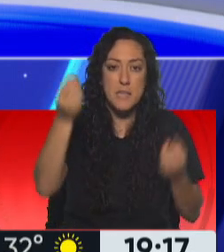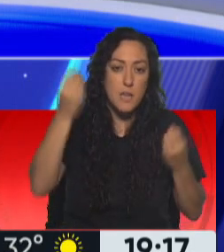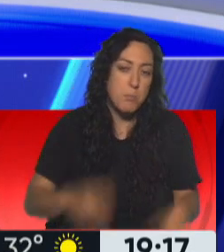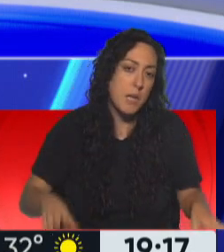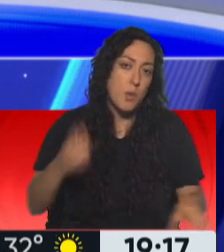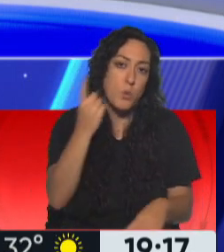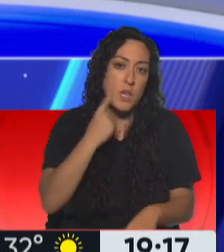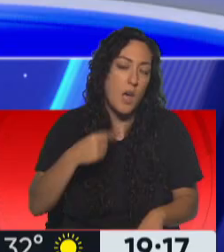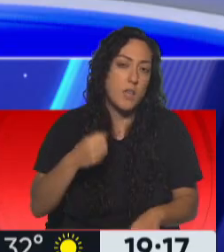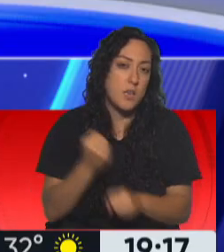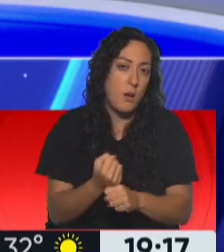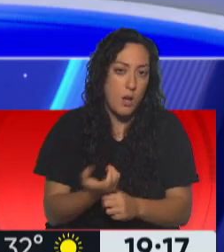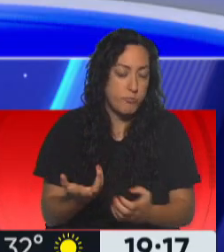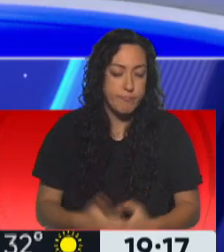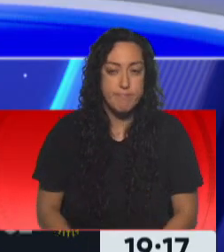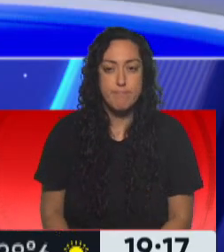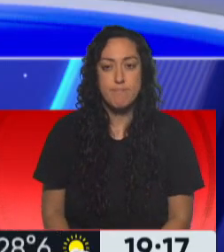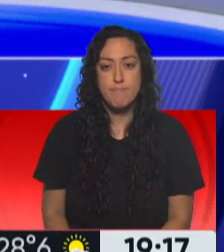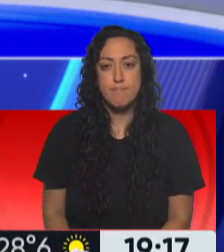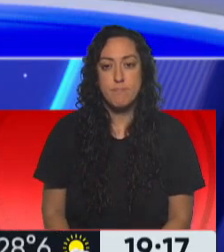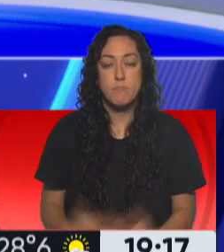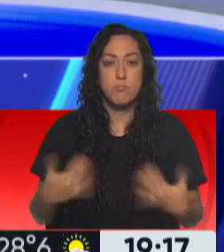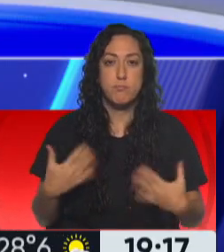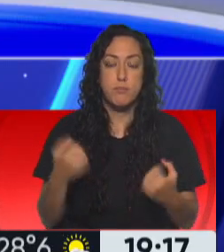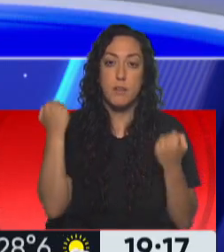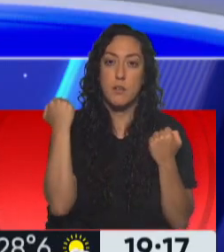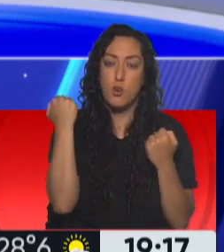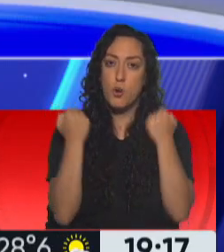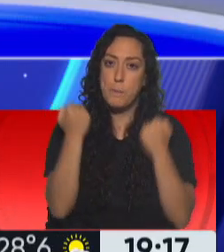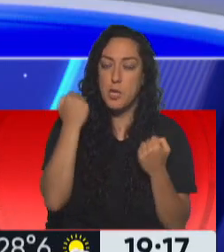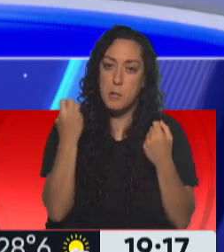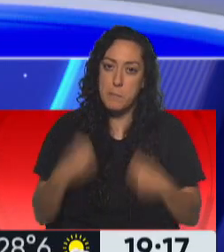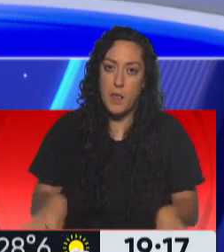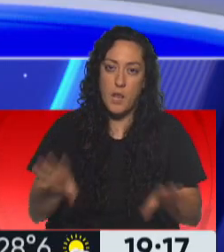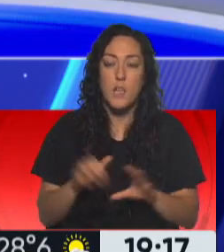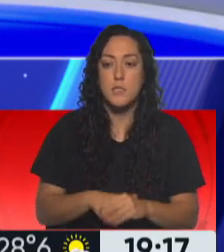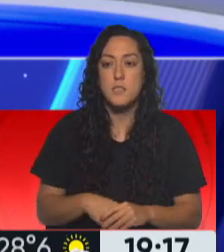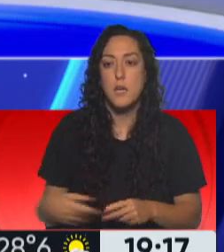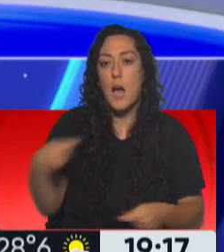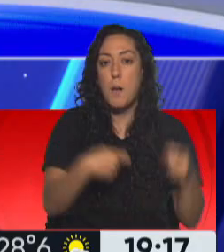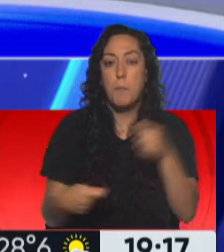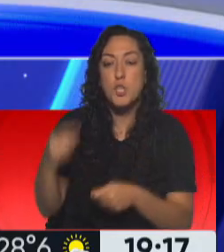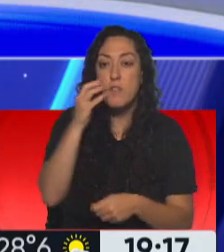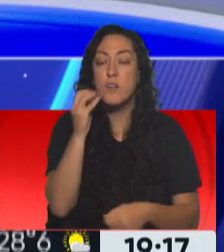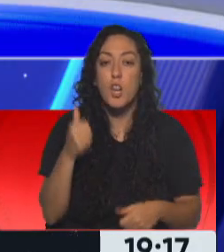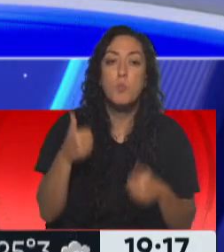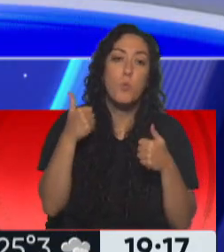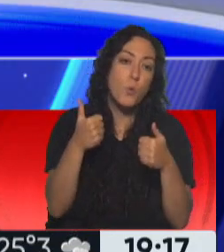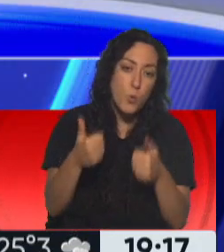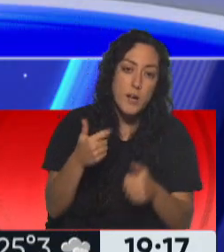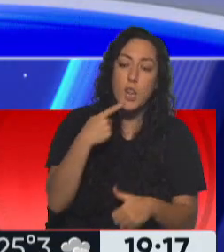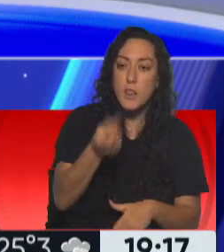día entero de trabajo, con lo que eso significa económicamente, por supuesto. Por supuesto, y qué buen aporte hacía recién Alfredo, ¿no?